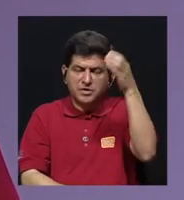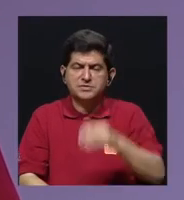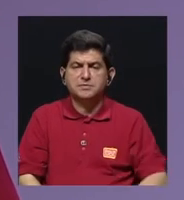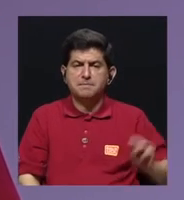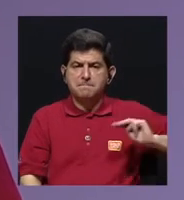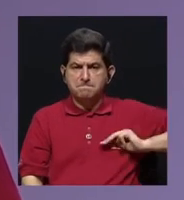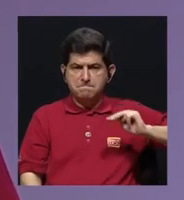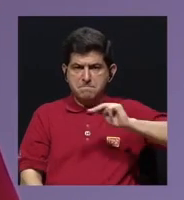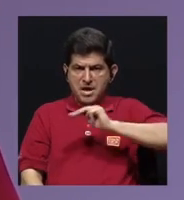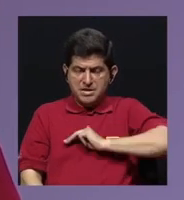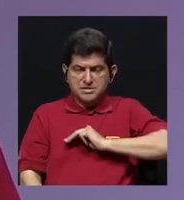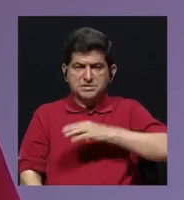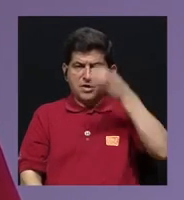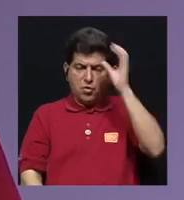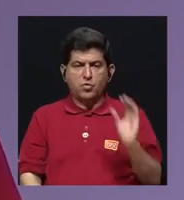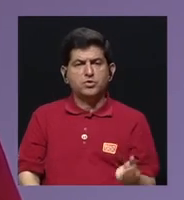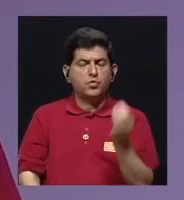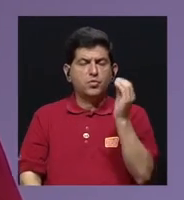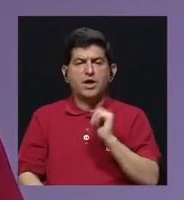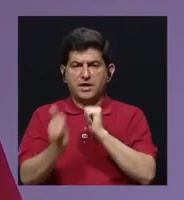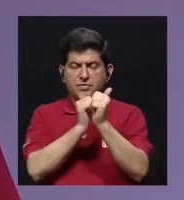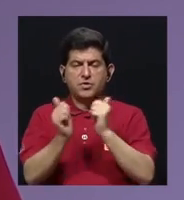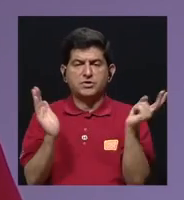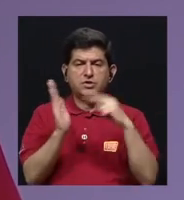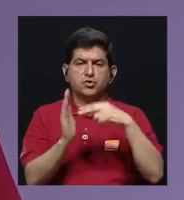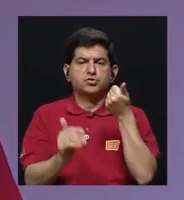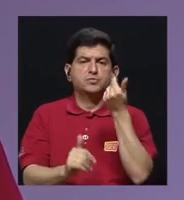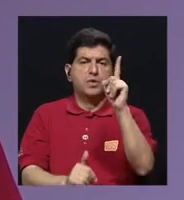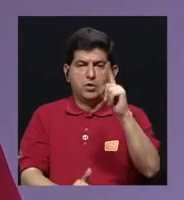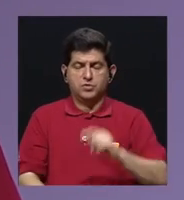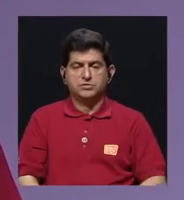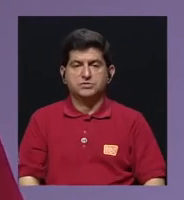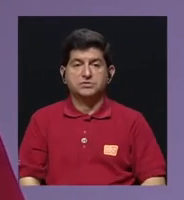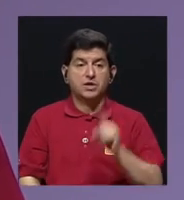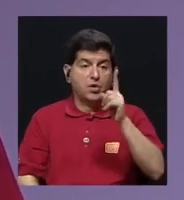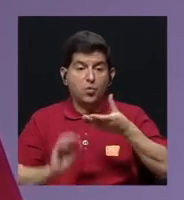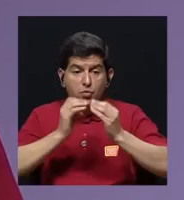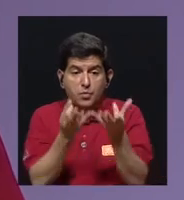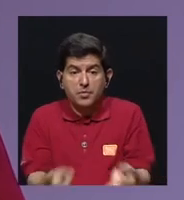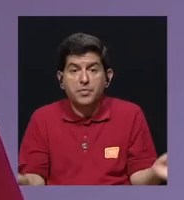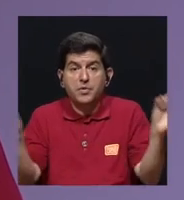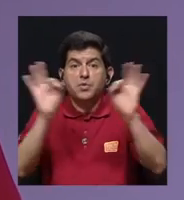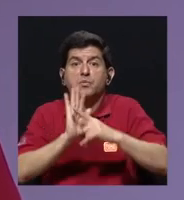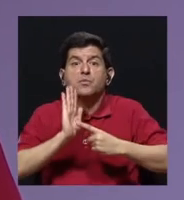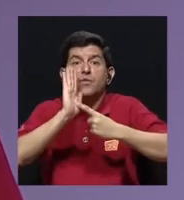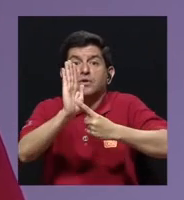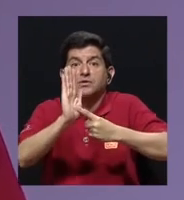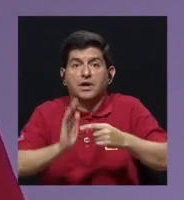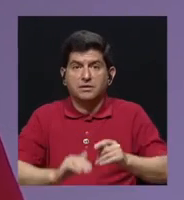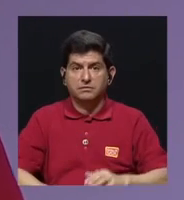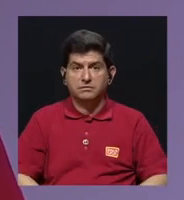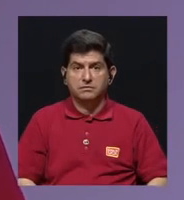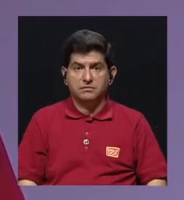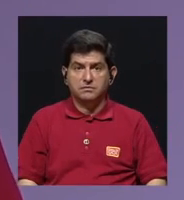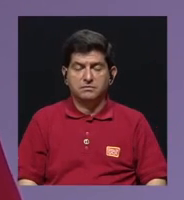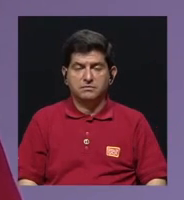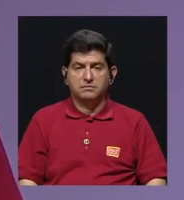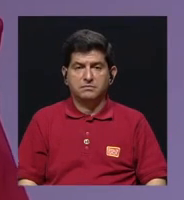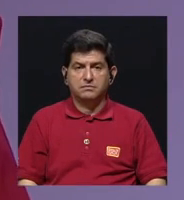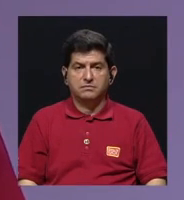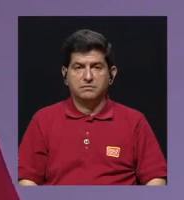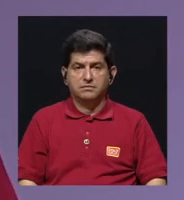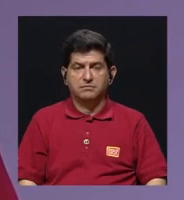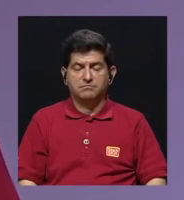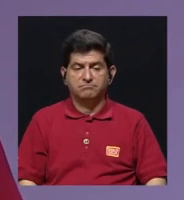Ministerio de Cultura, Juventud y Deporte en el 2011, donde uno de los datos principales que arroja es que